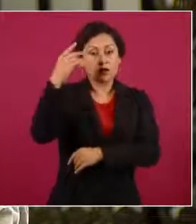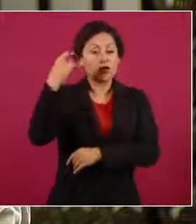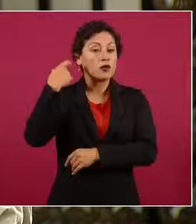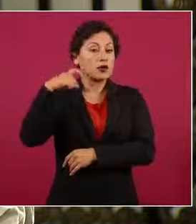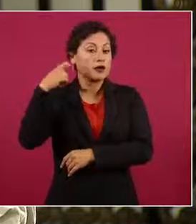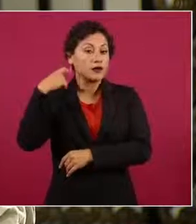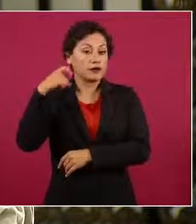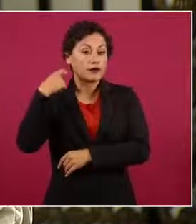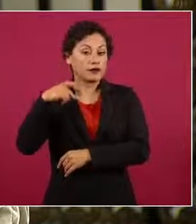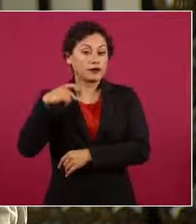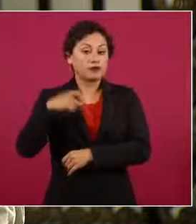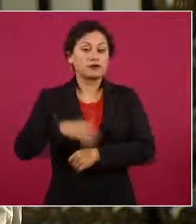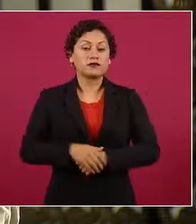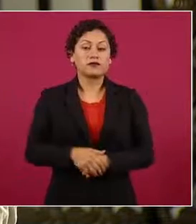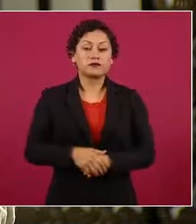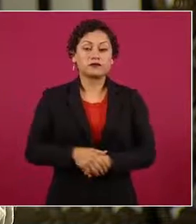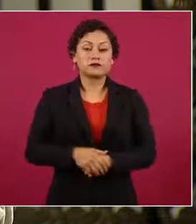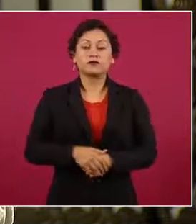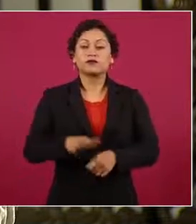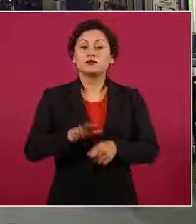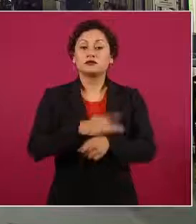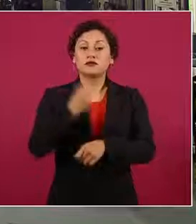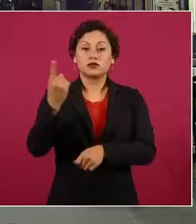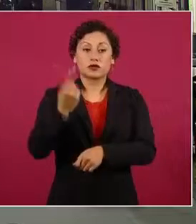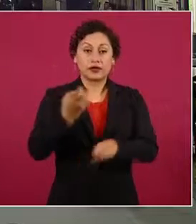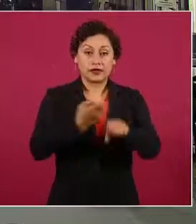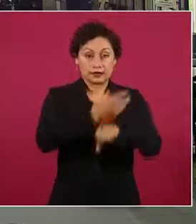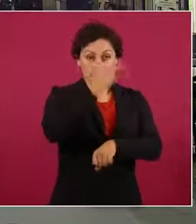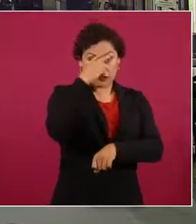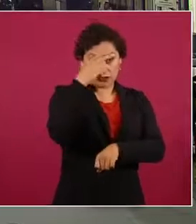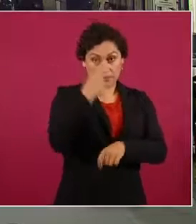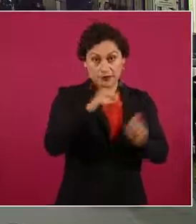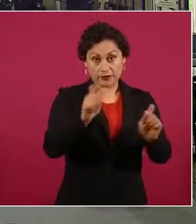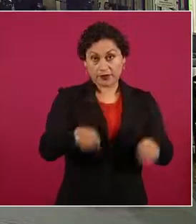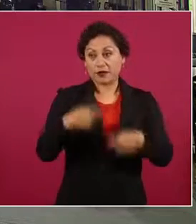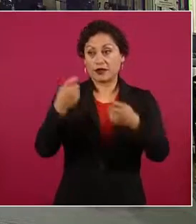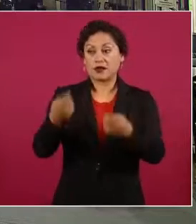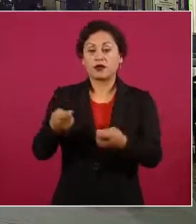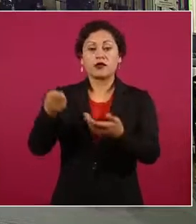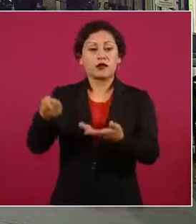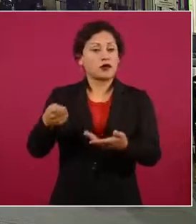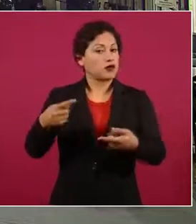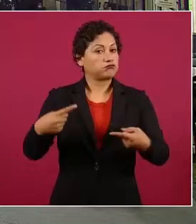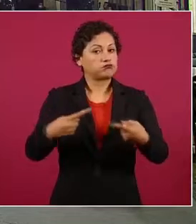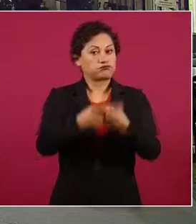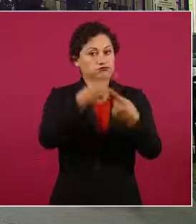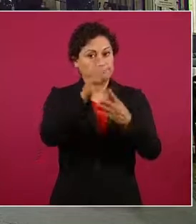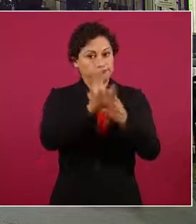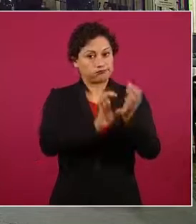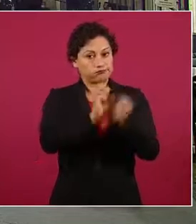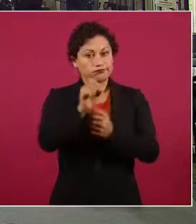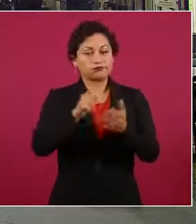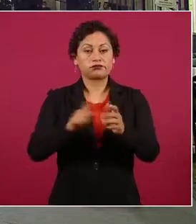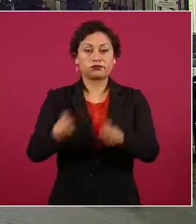en donde el gobierno del Estado de México otorgó de manera ilegal e inconstitucional una concesión